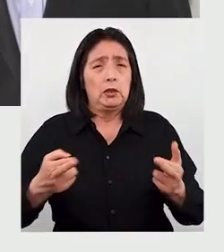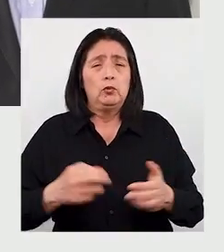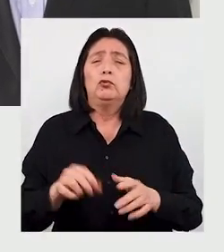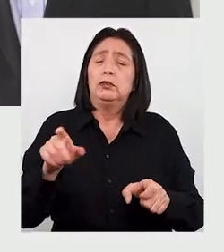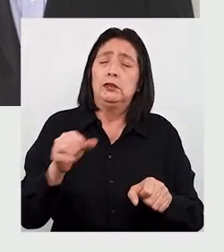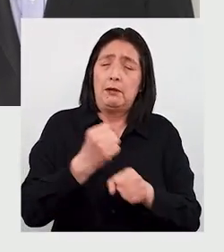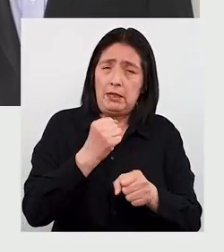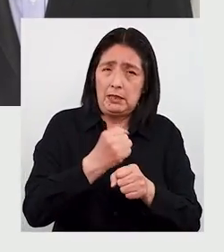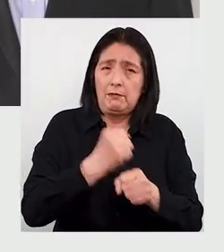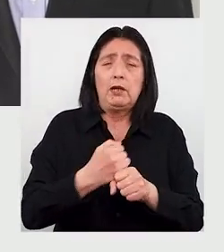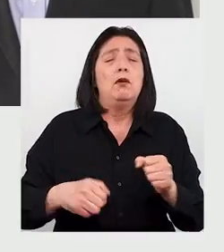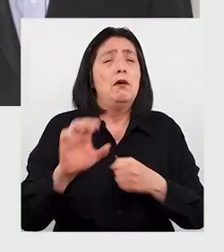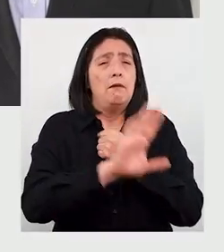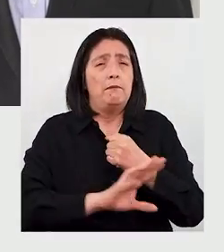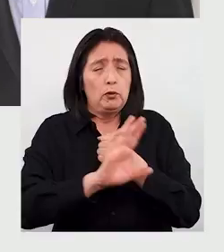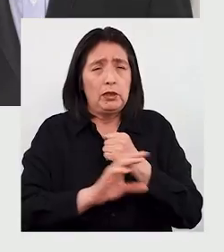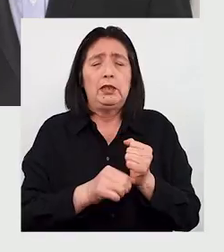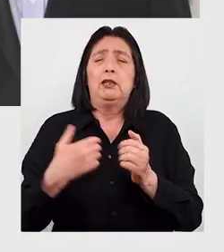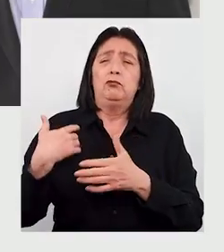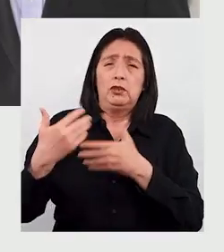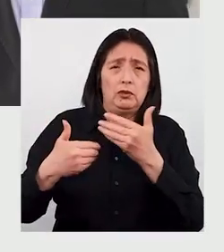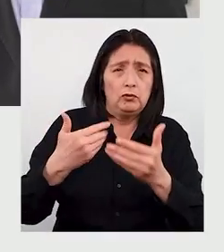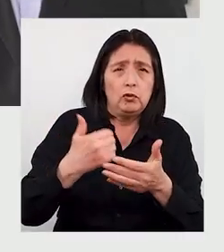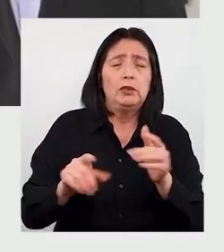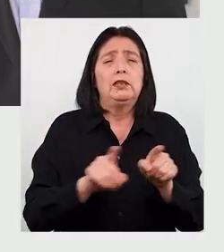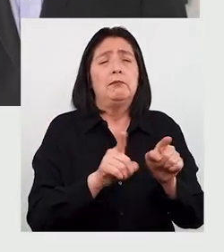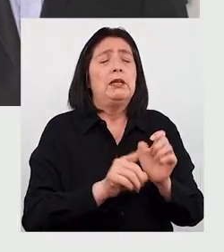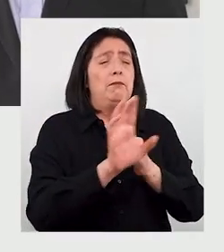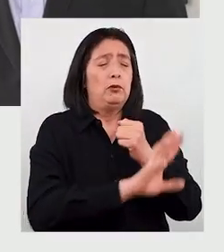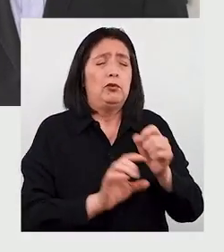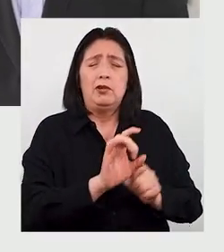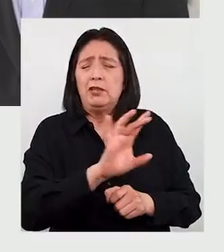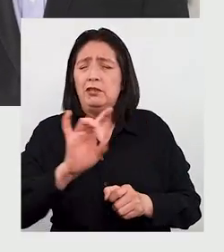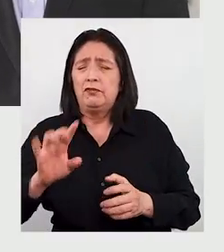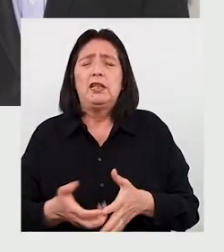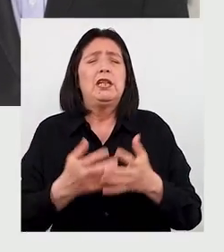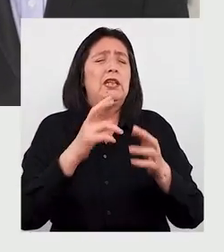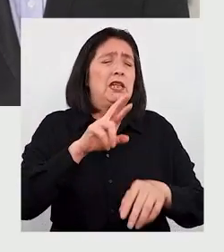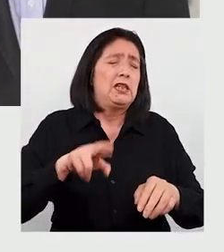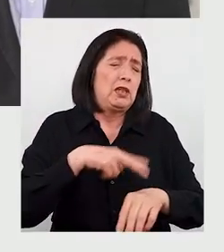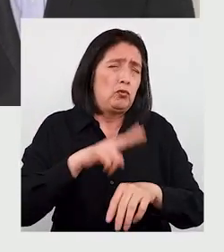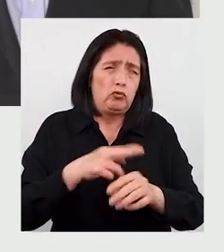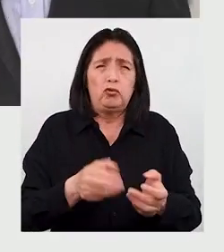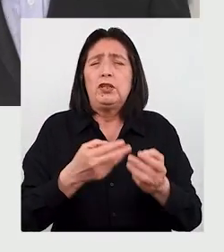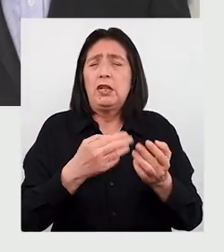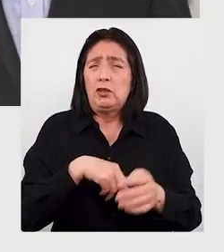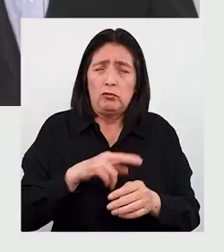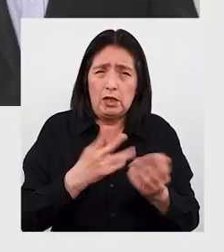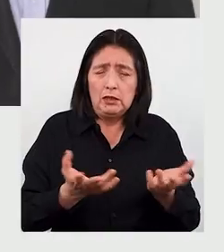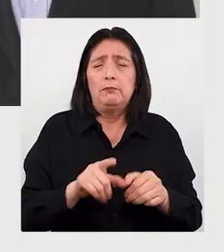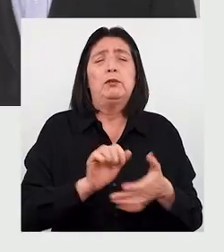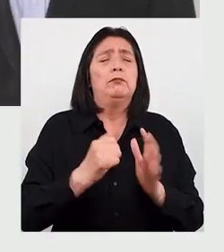recursos y al trabajo. Proteger nuestro legado implica proteger la biodiversidad y recursos naturales del país. Tomar